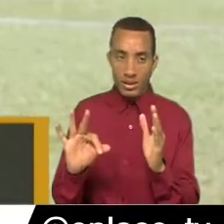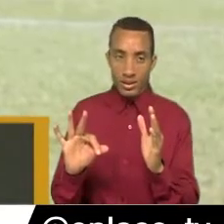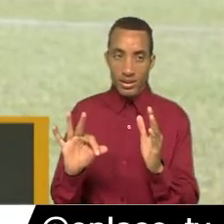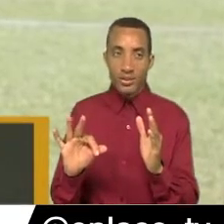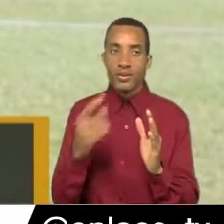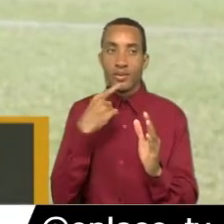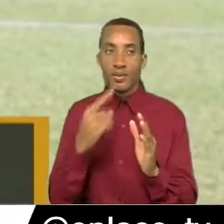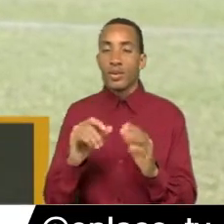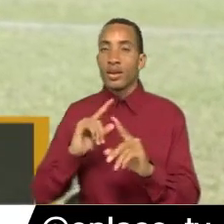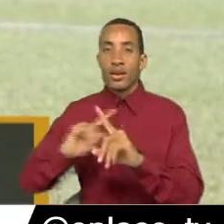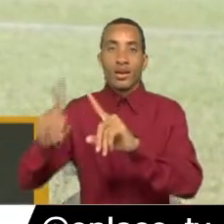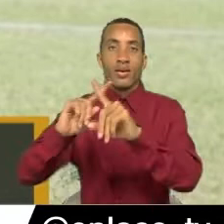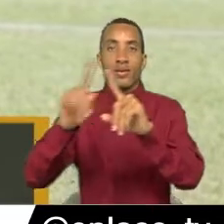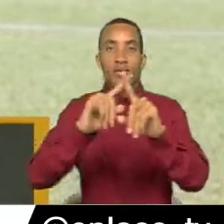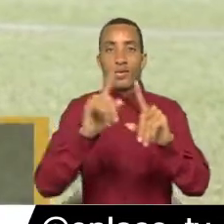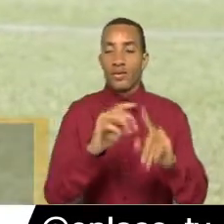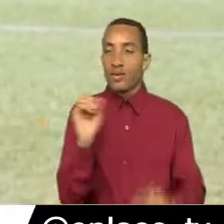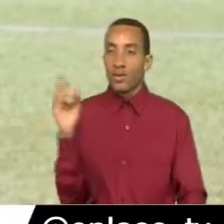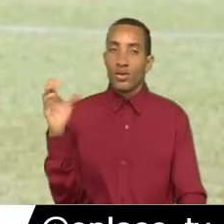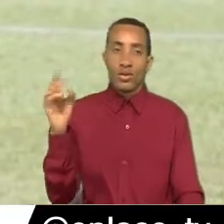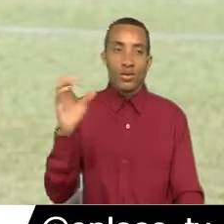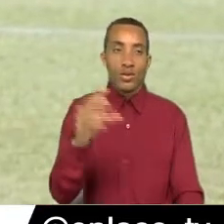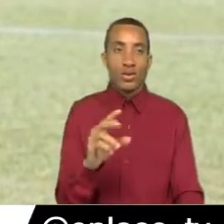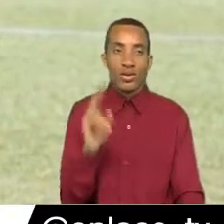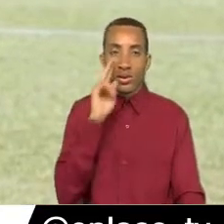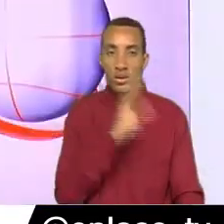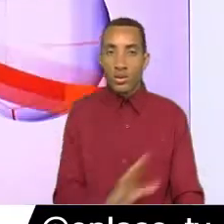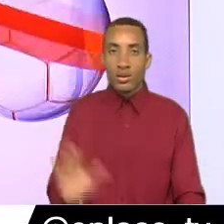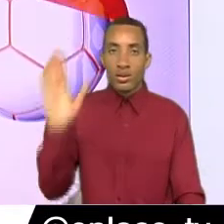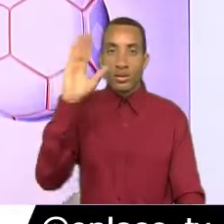diferentes clubes nacionales e internacionales.